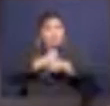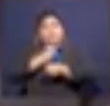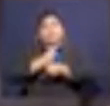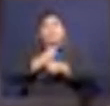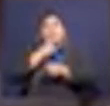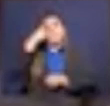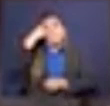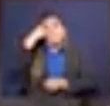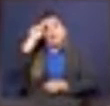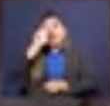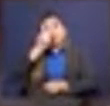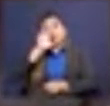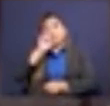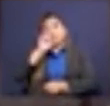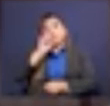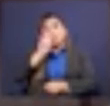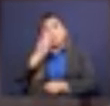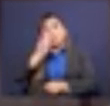para el 2021